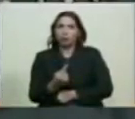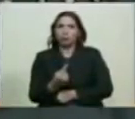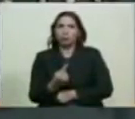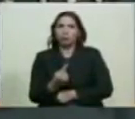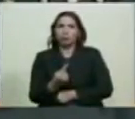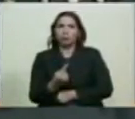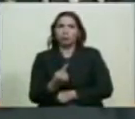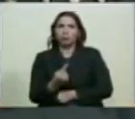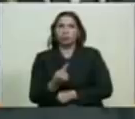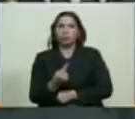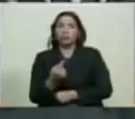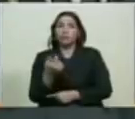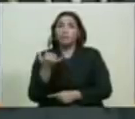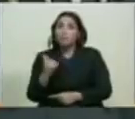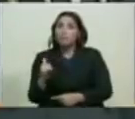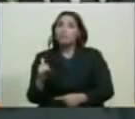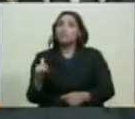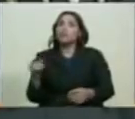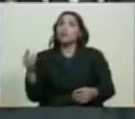Hay que estar